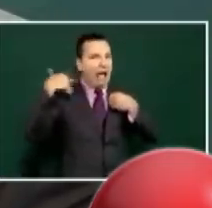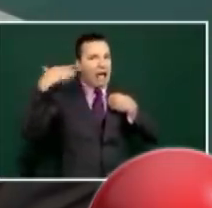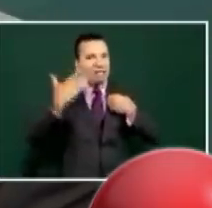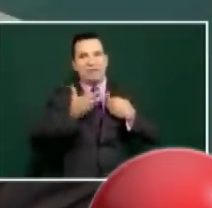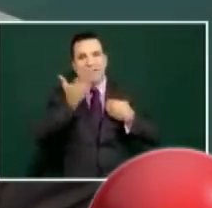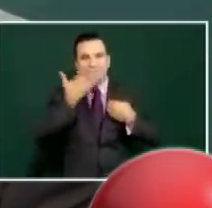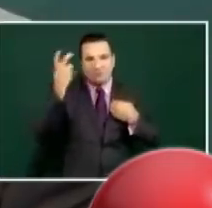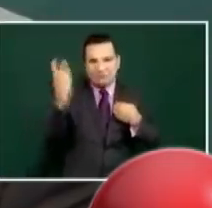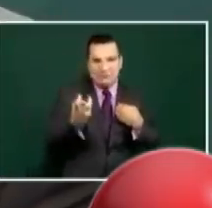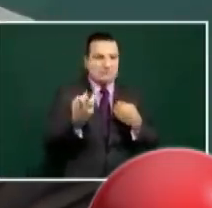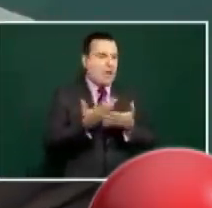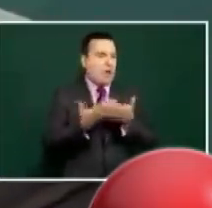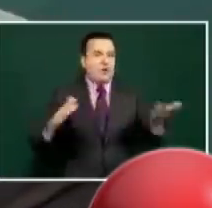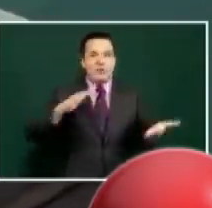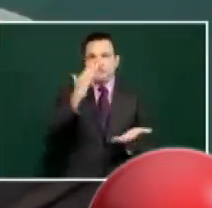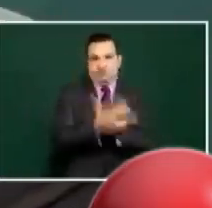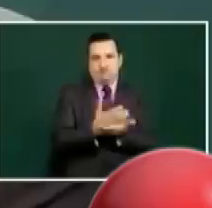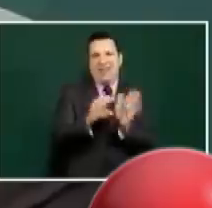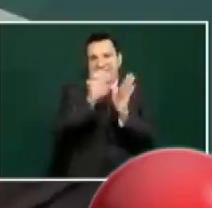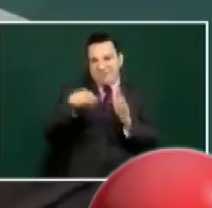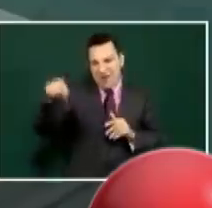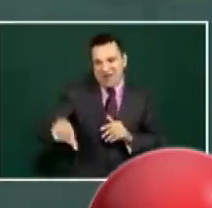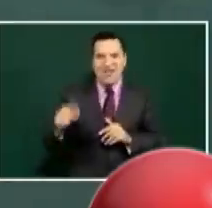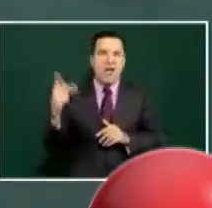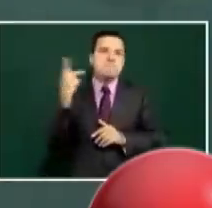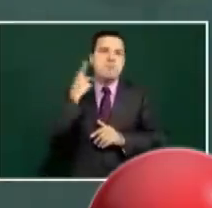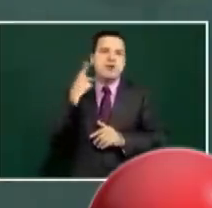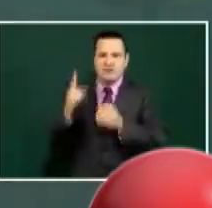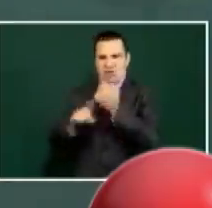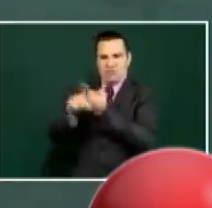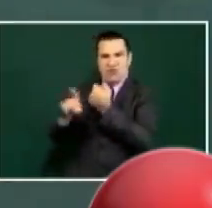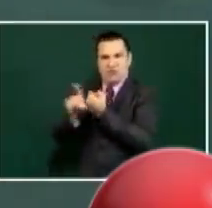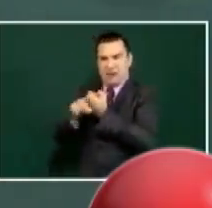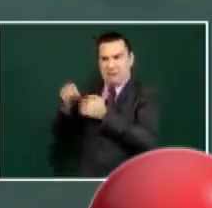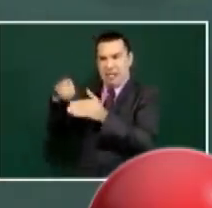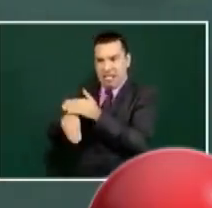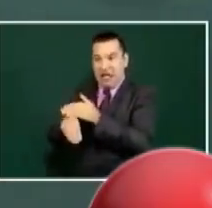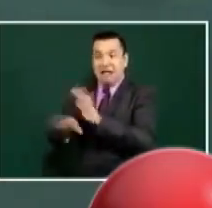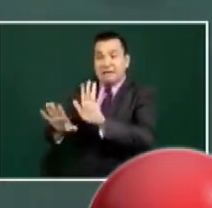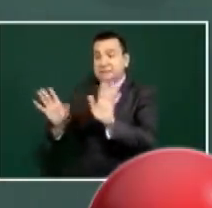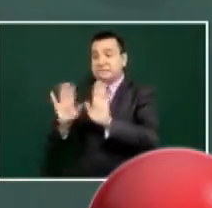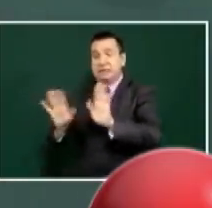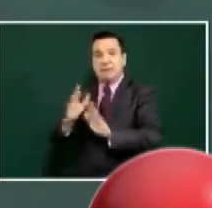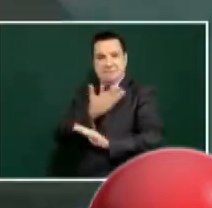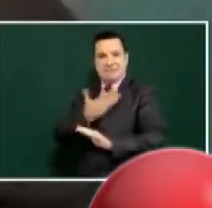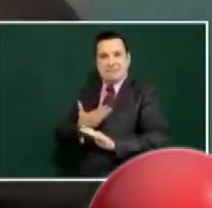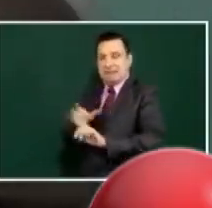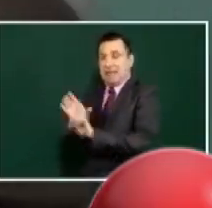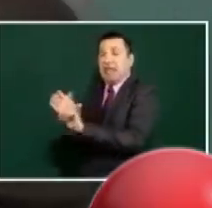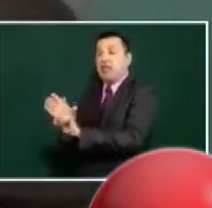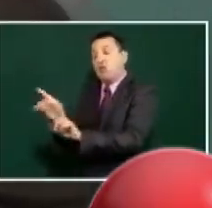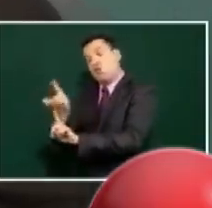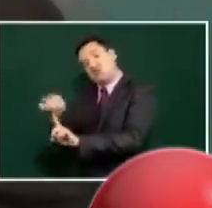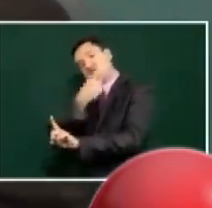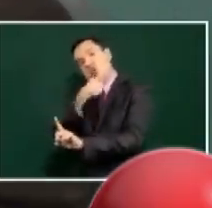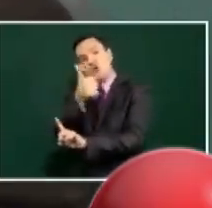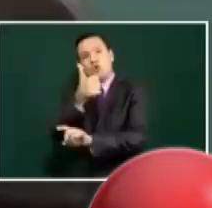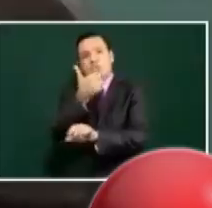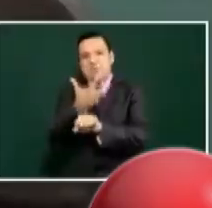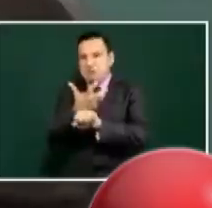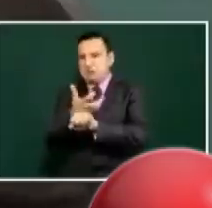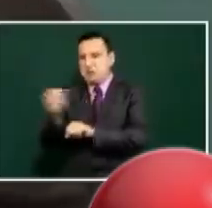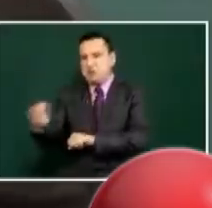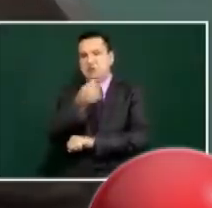si le iba mal a un político, lo podían mandar de cónsul, ¿sí? O a una embajada.